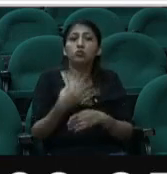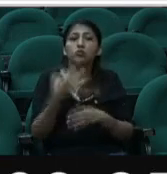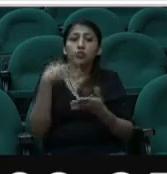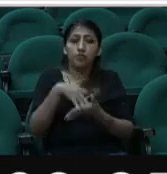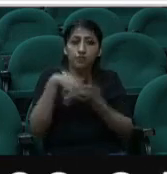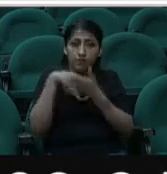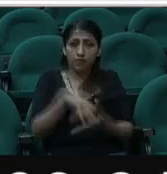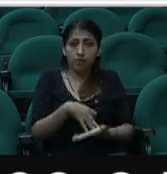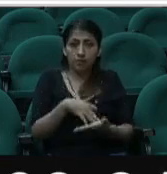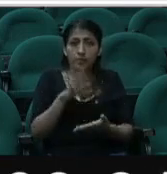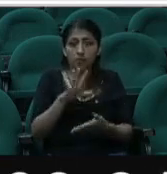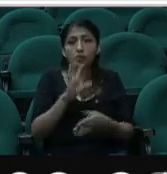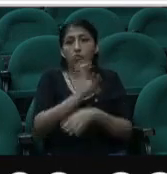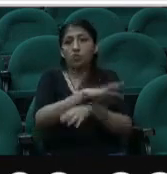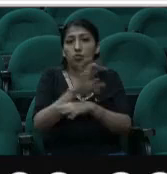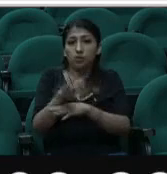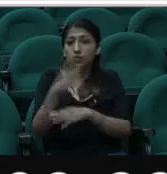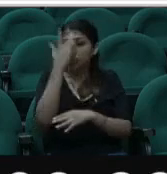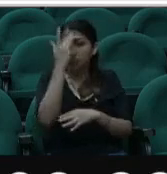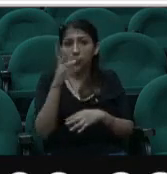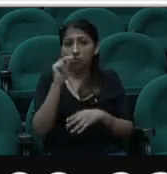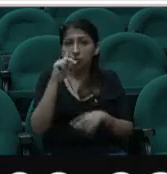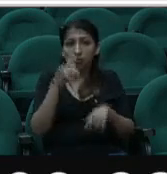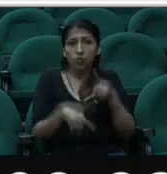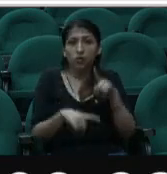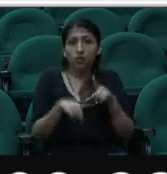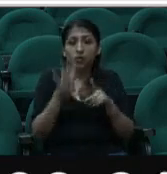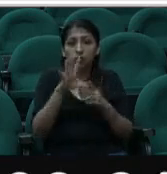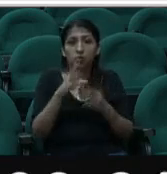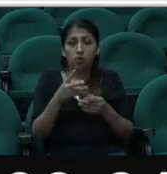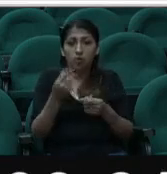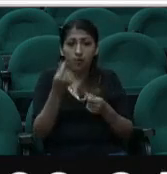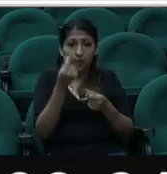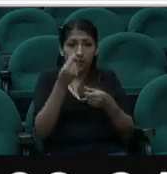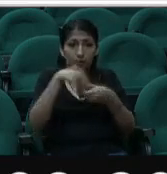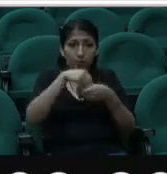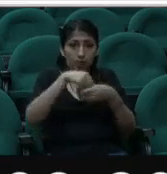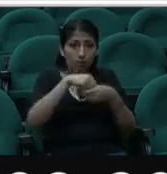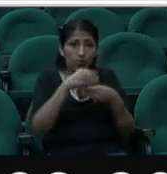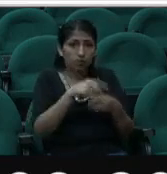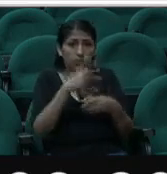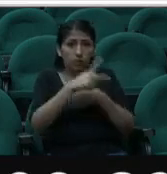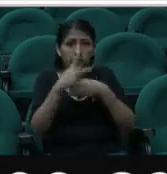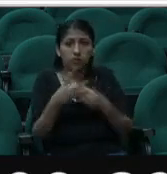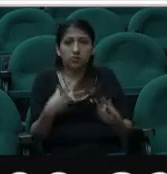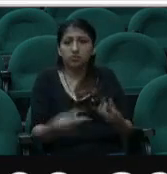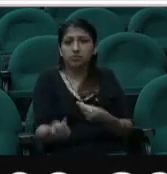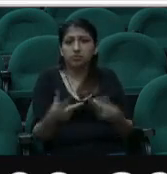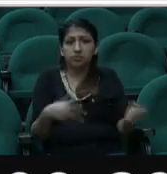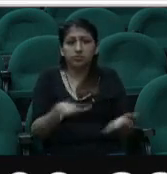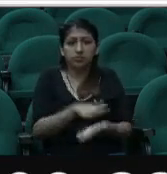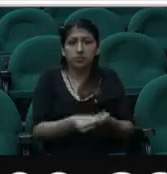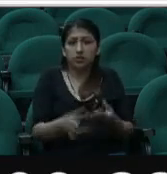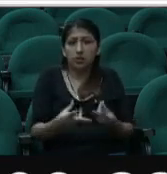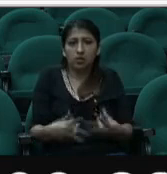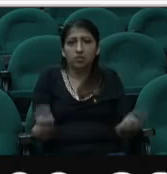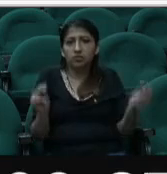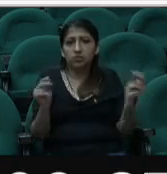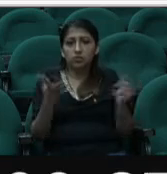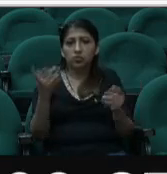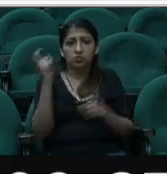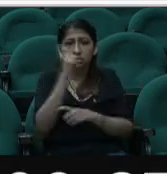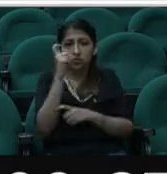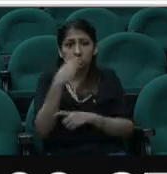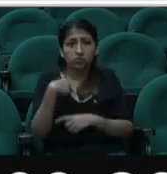de fiscalización en la provincia porque no puede ser posible que los recursos de pastaza se están despilfarrando que los recursos de pastaza con